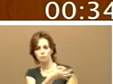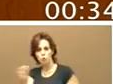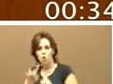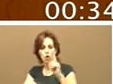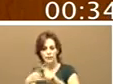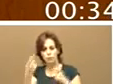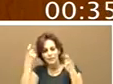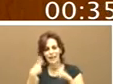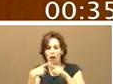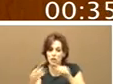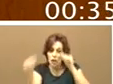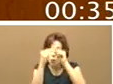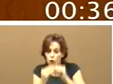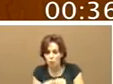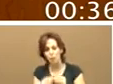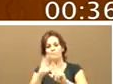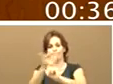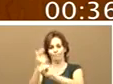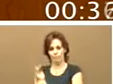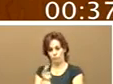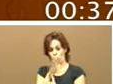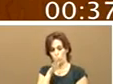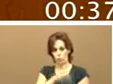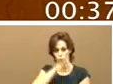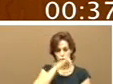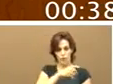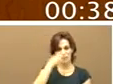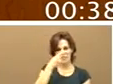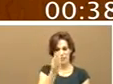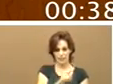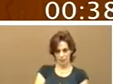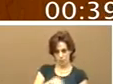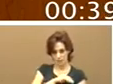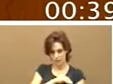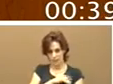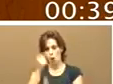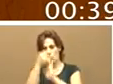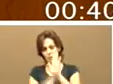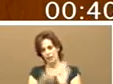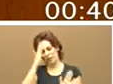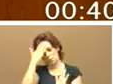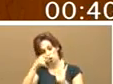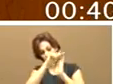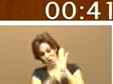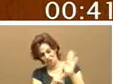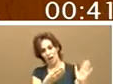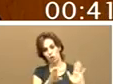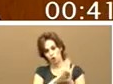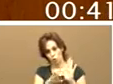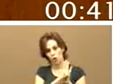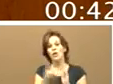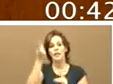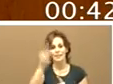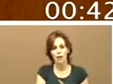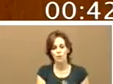coincidencia en los intereses comunes de España desde la firme defensa de los principios constitucionales, y a